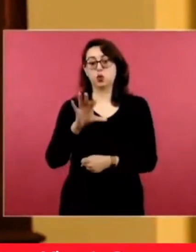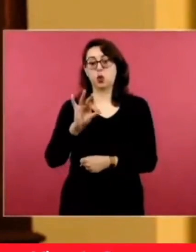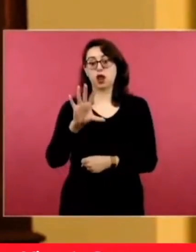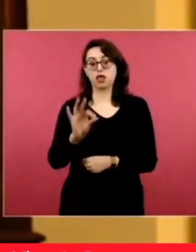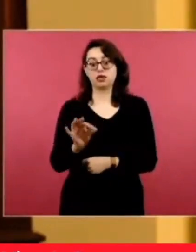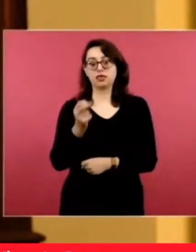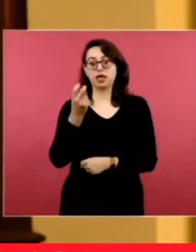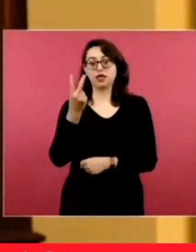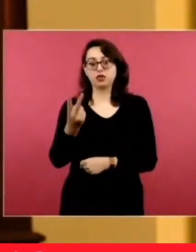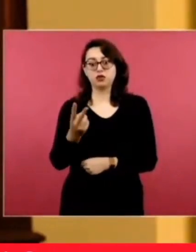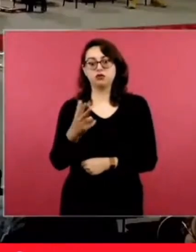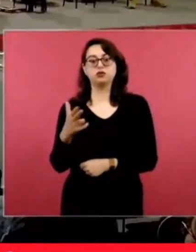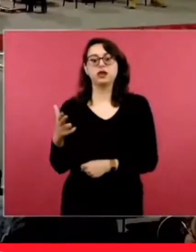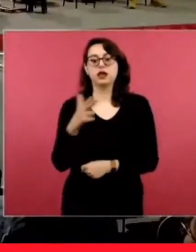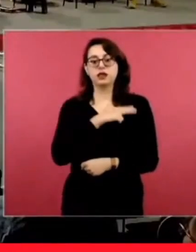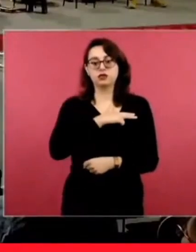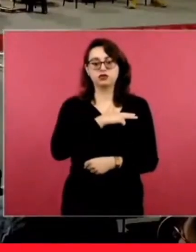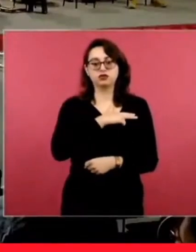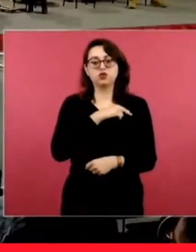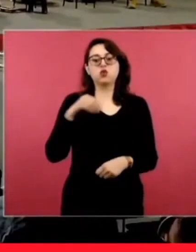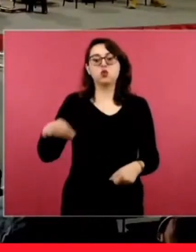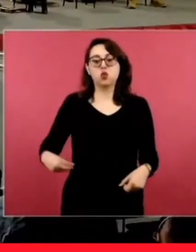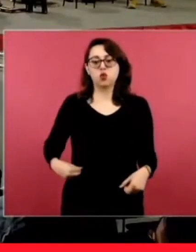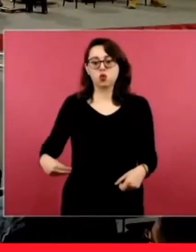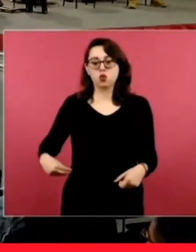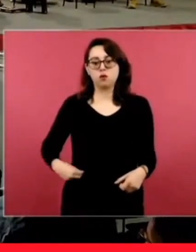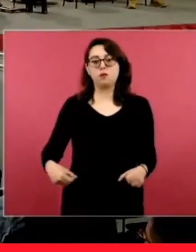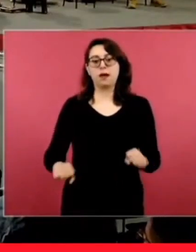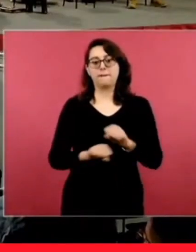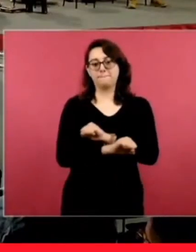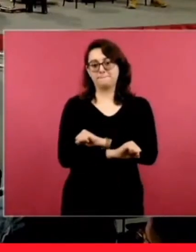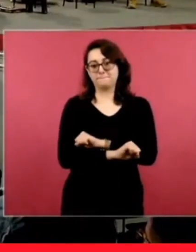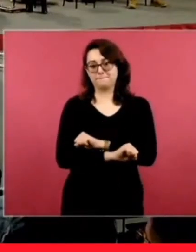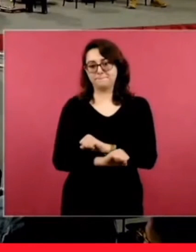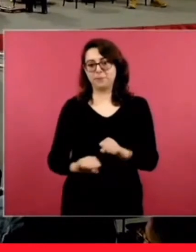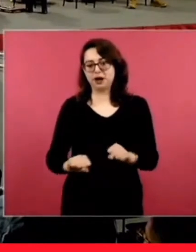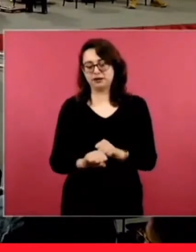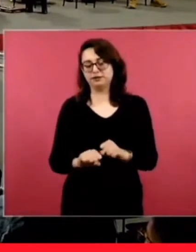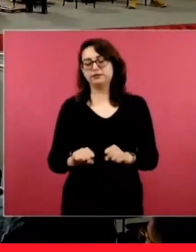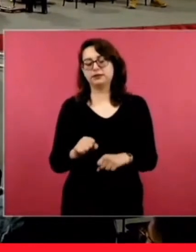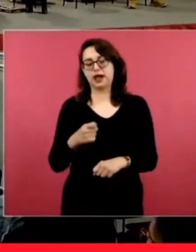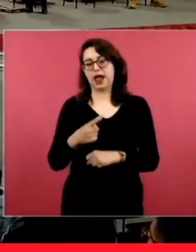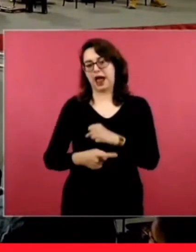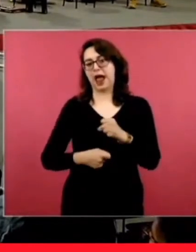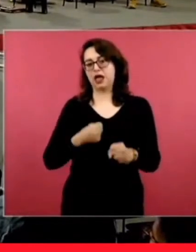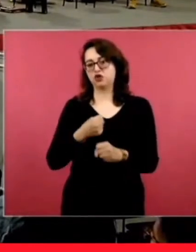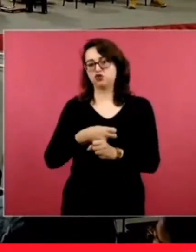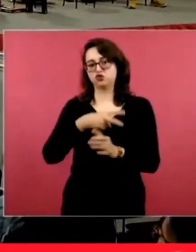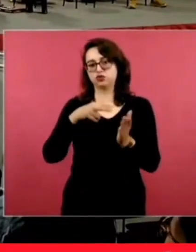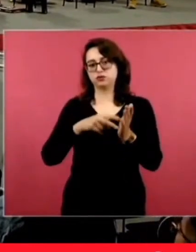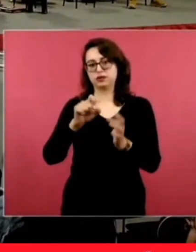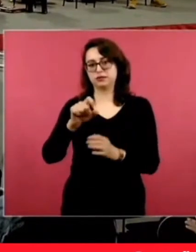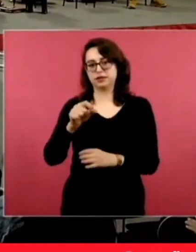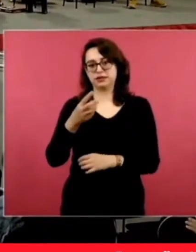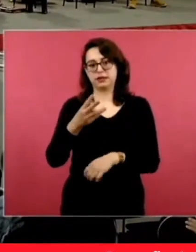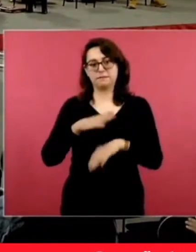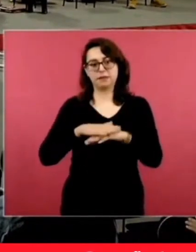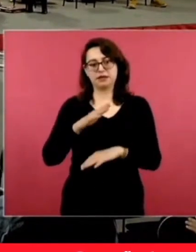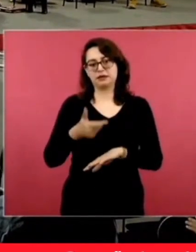cuarenta y dos en el 22 y el 21 con 16 en el veinte uno y en el 19 dos